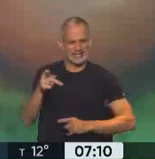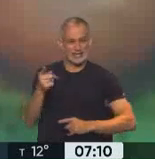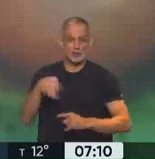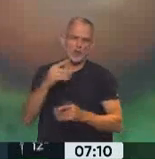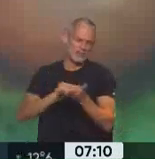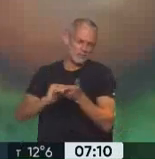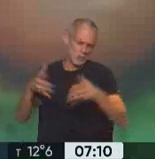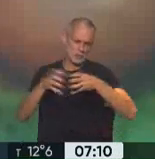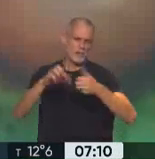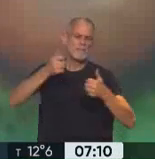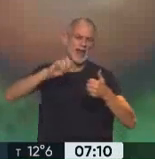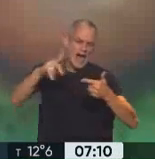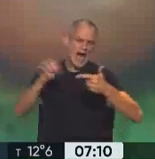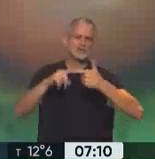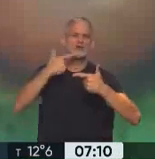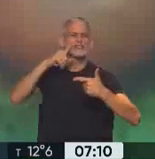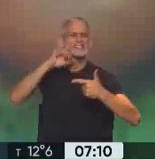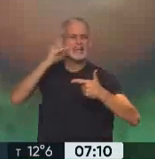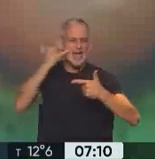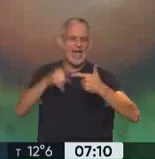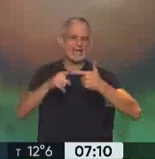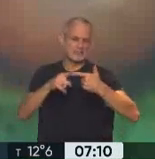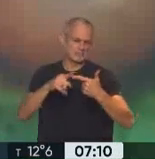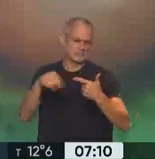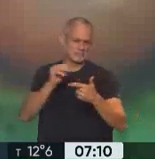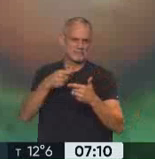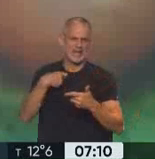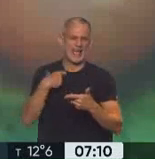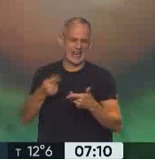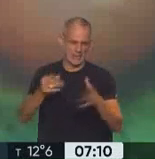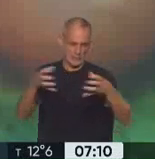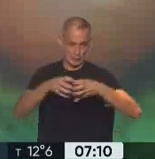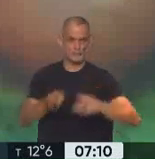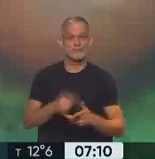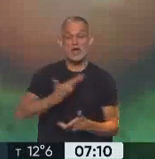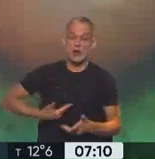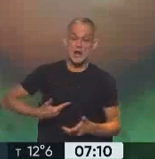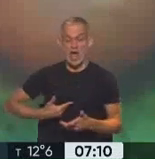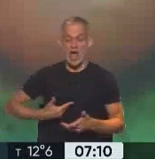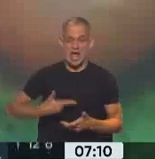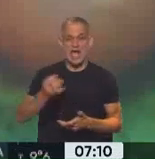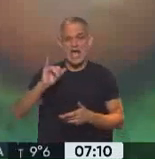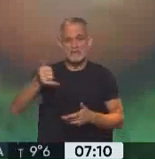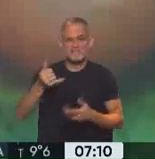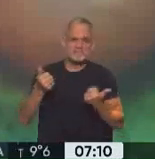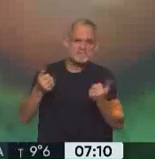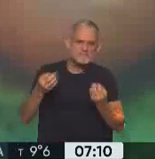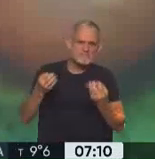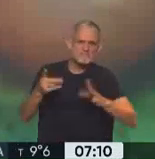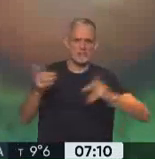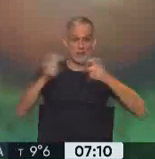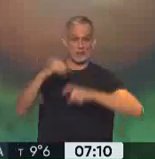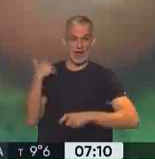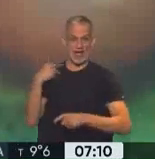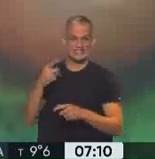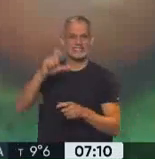sector sindical, Palazzo, Vanessa Siley, y lo cierto es que el gobierno ahora dice, bueno, sí, lo tomamos, se reunieron ayer